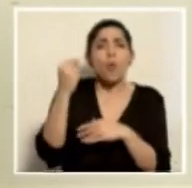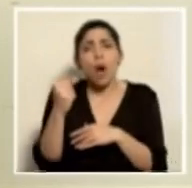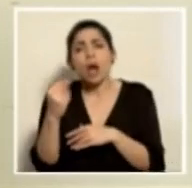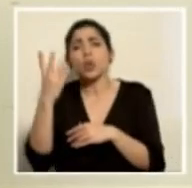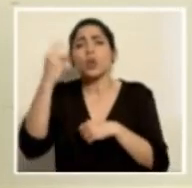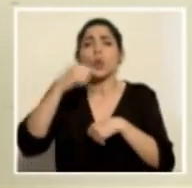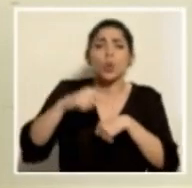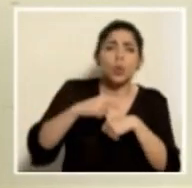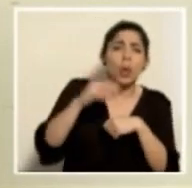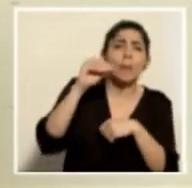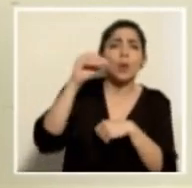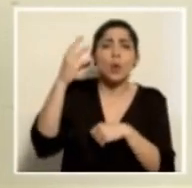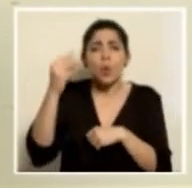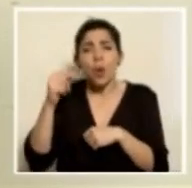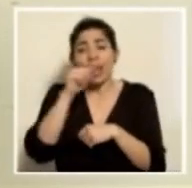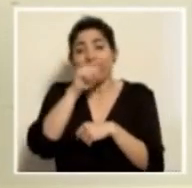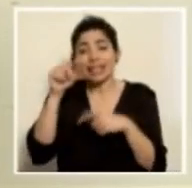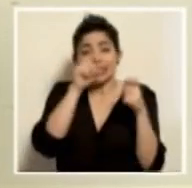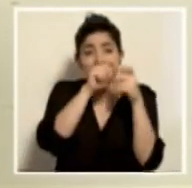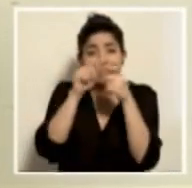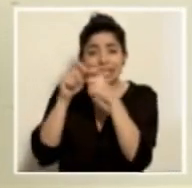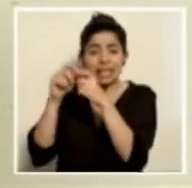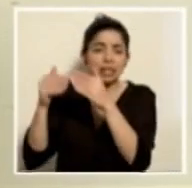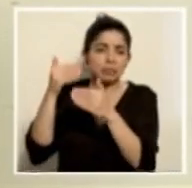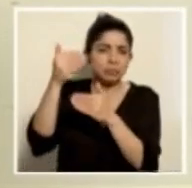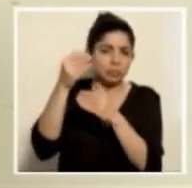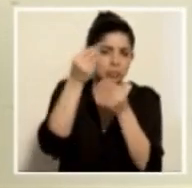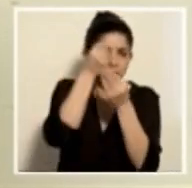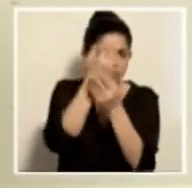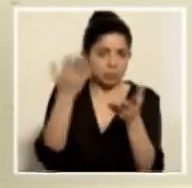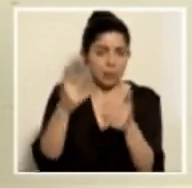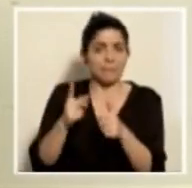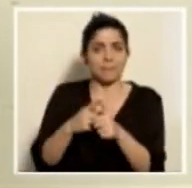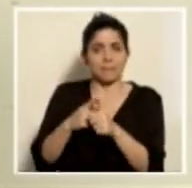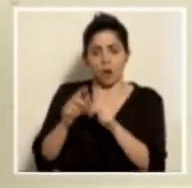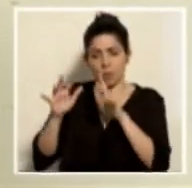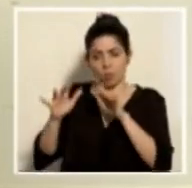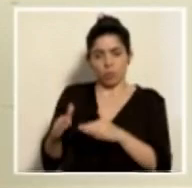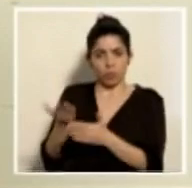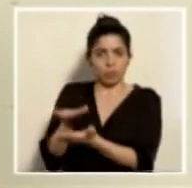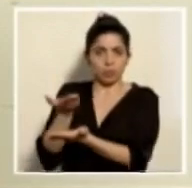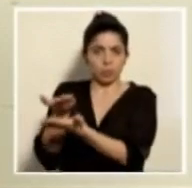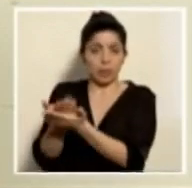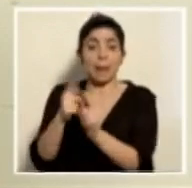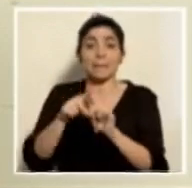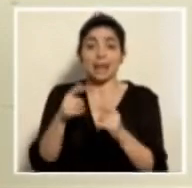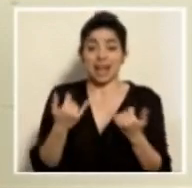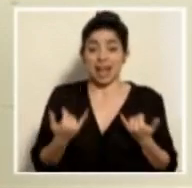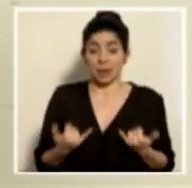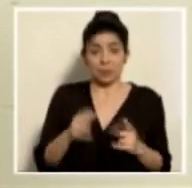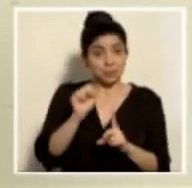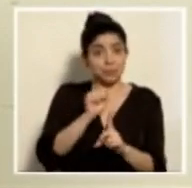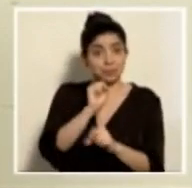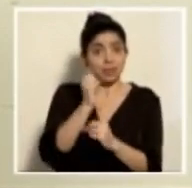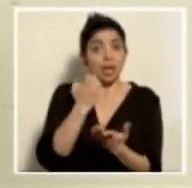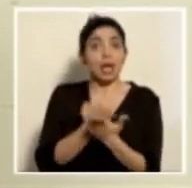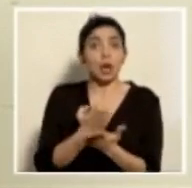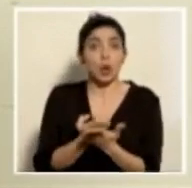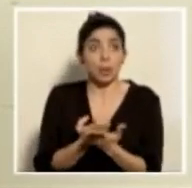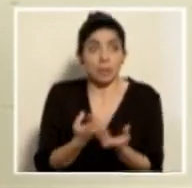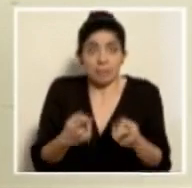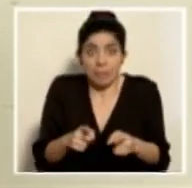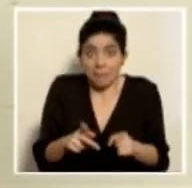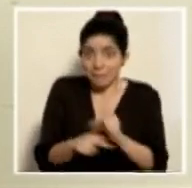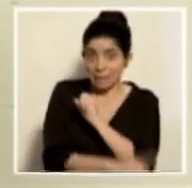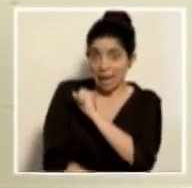cuánto tiempo? Todo eso se comunicará oportunamente cuando se presente eso. Pero la situación económica que vive el